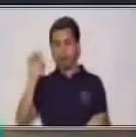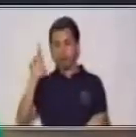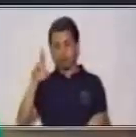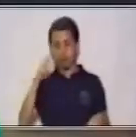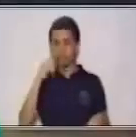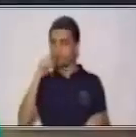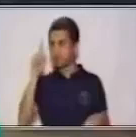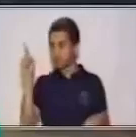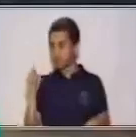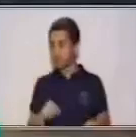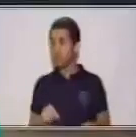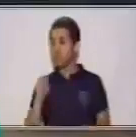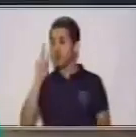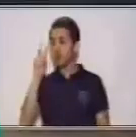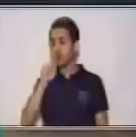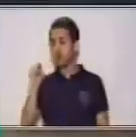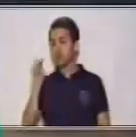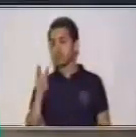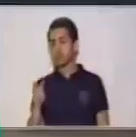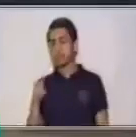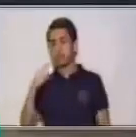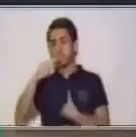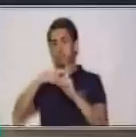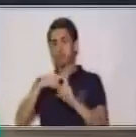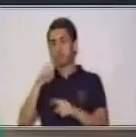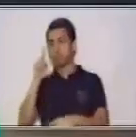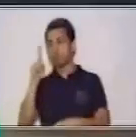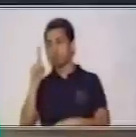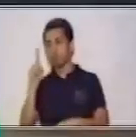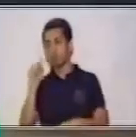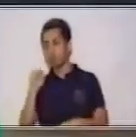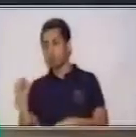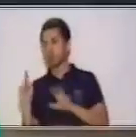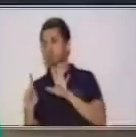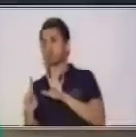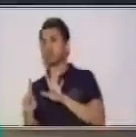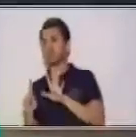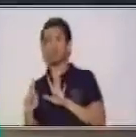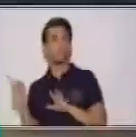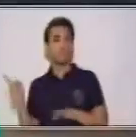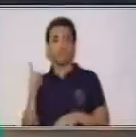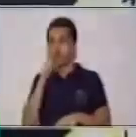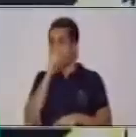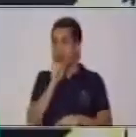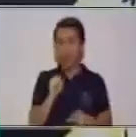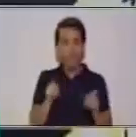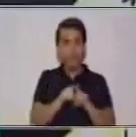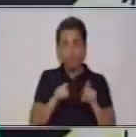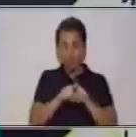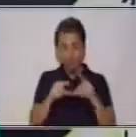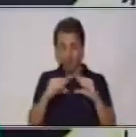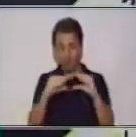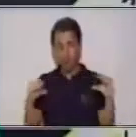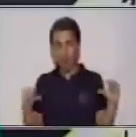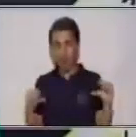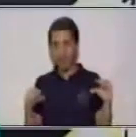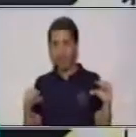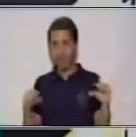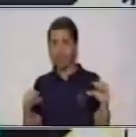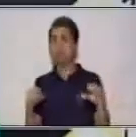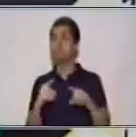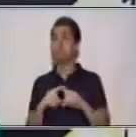2 tercios más 1 sexto. Estas dos fracciones no tienen el mismo denominador,